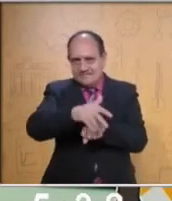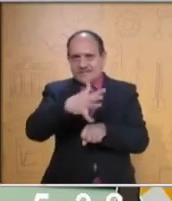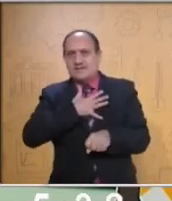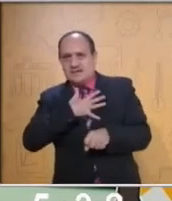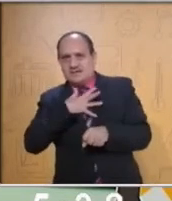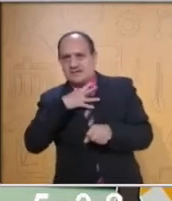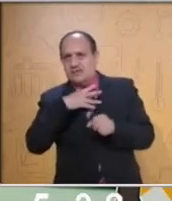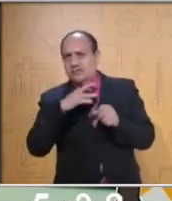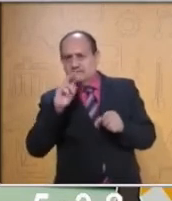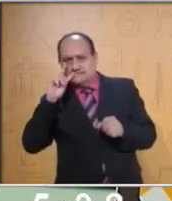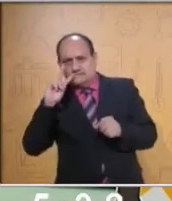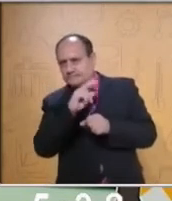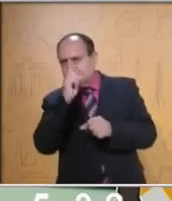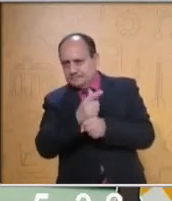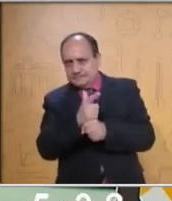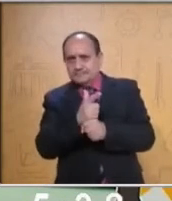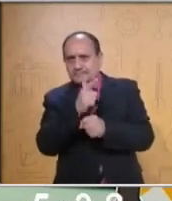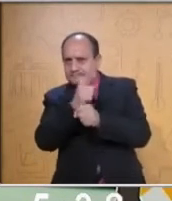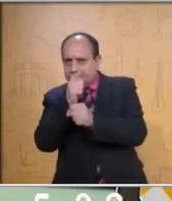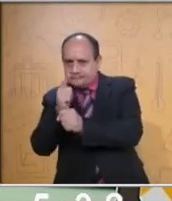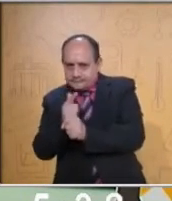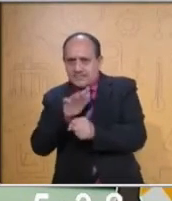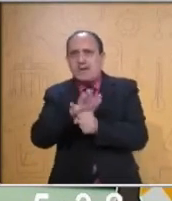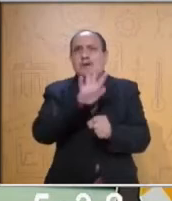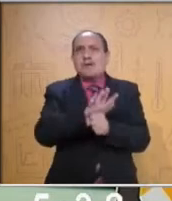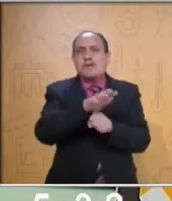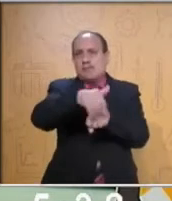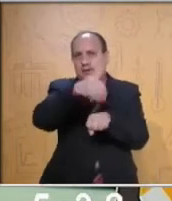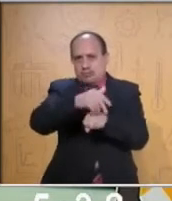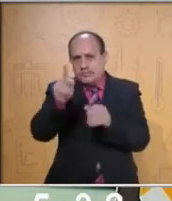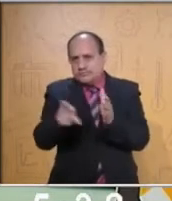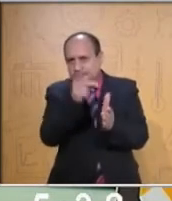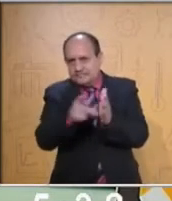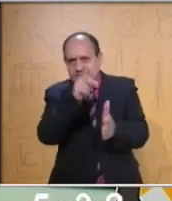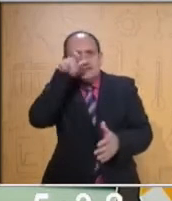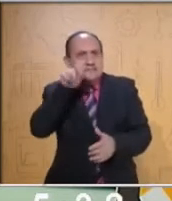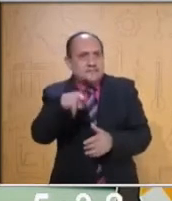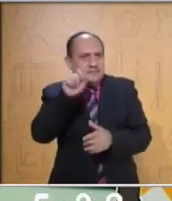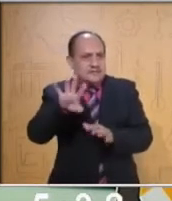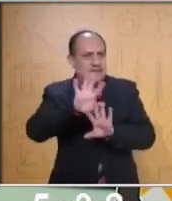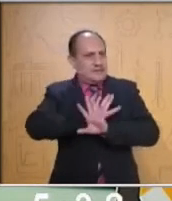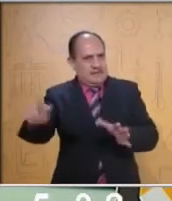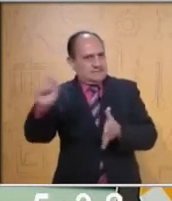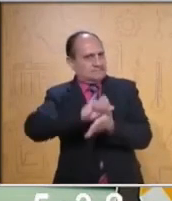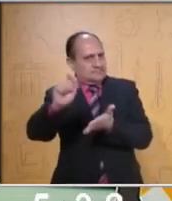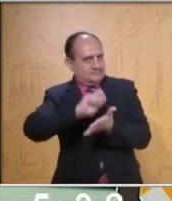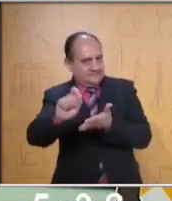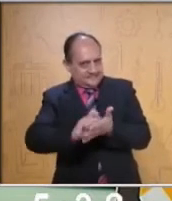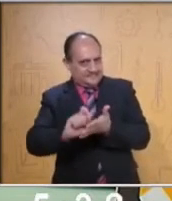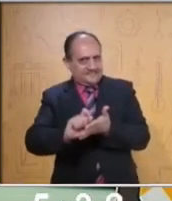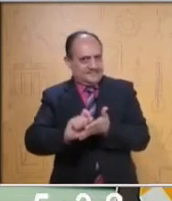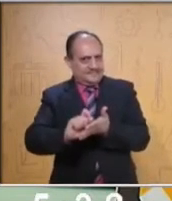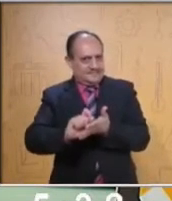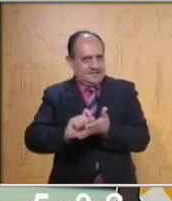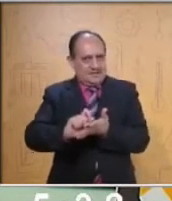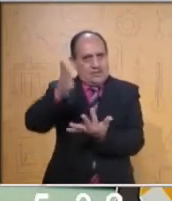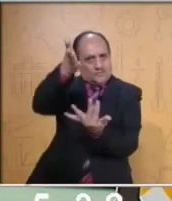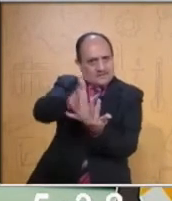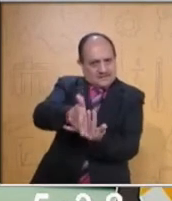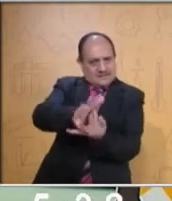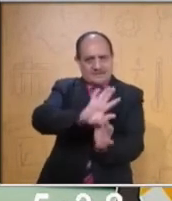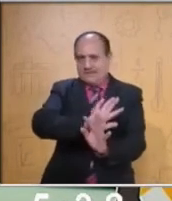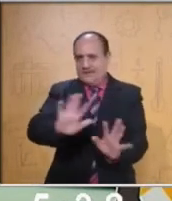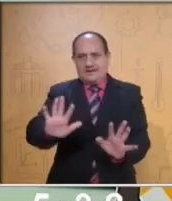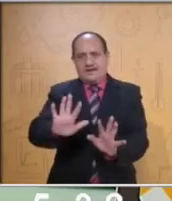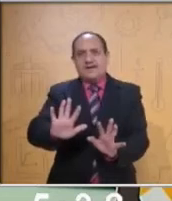yo voy a ubicarlos y voy a ver cuál es el dato que más se repite. como ya los anoté con la mediana, pues yo